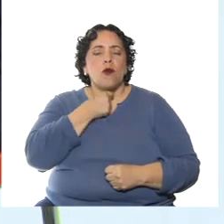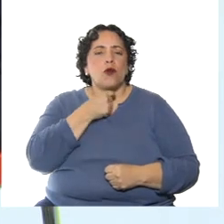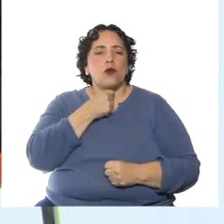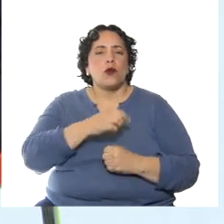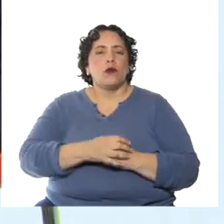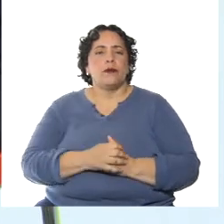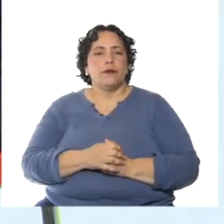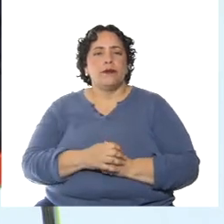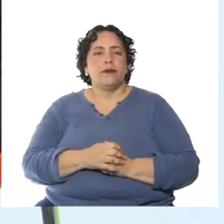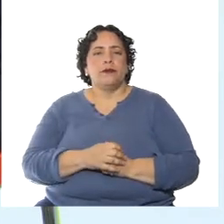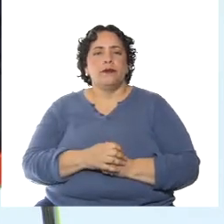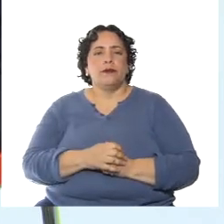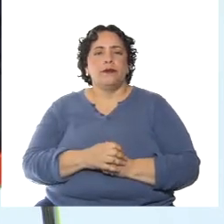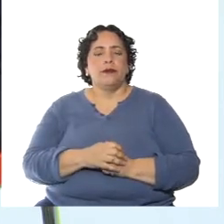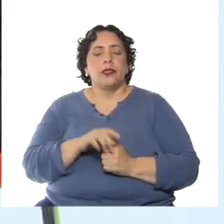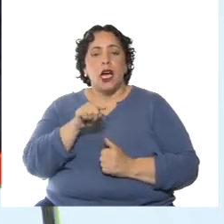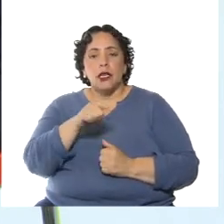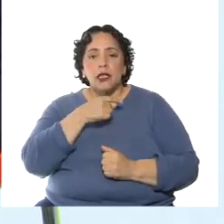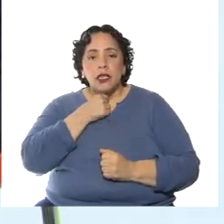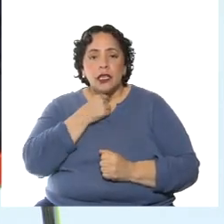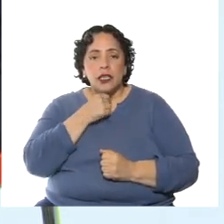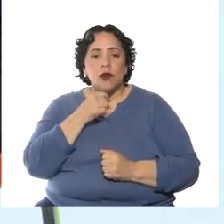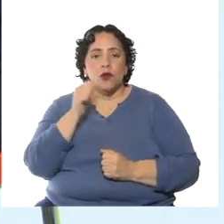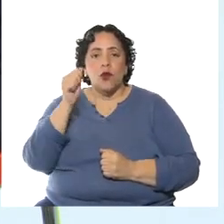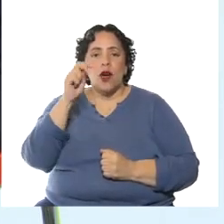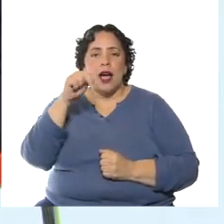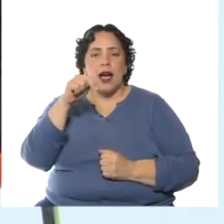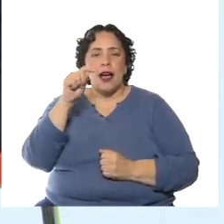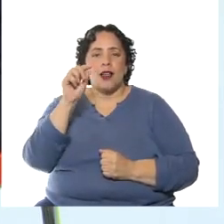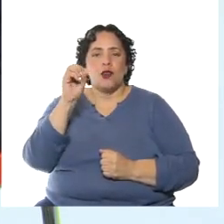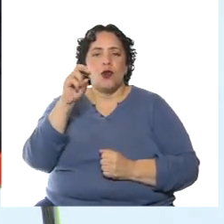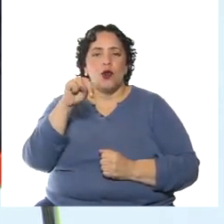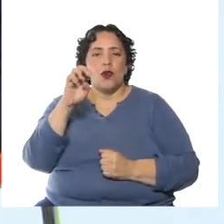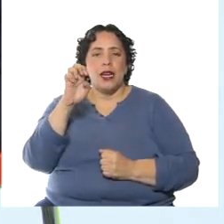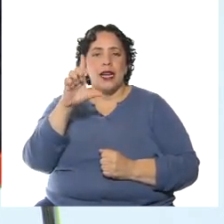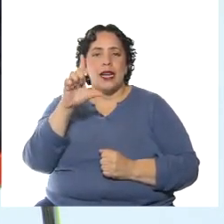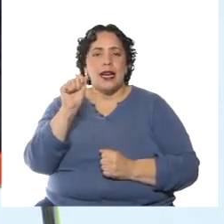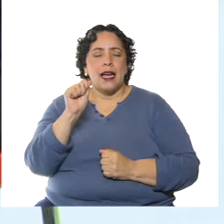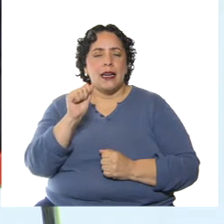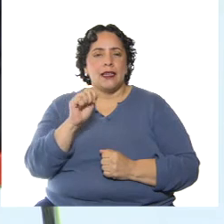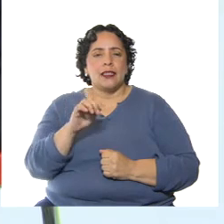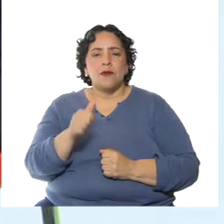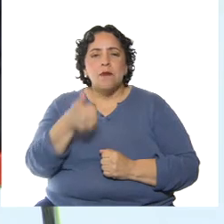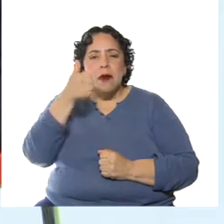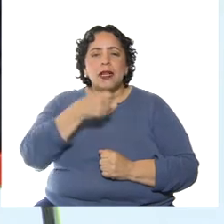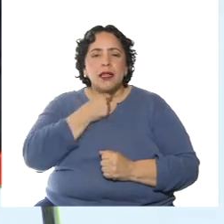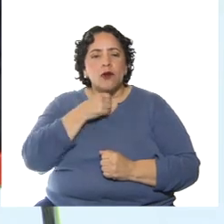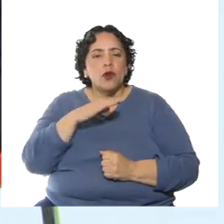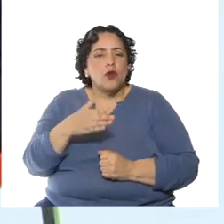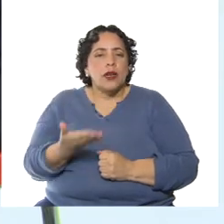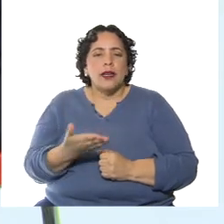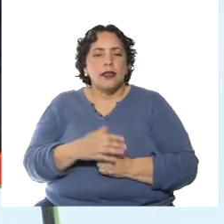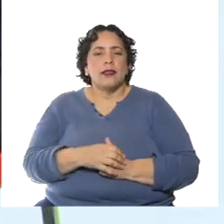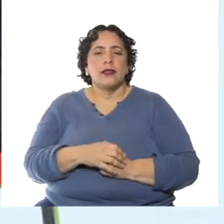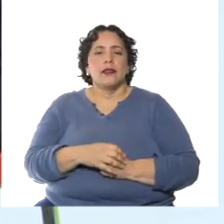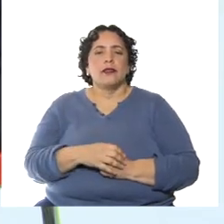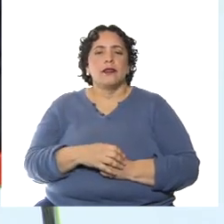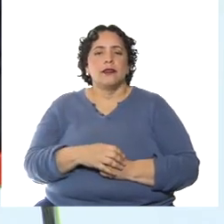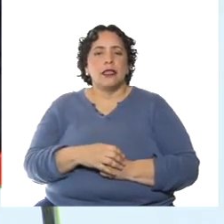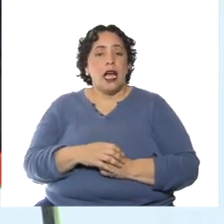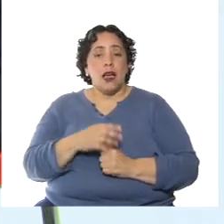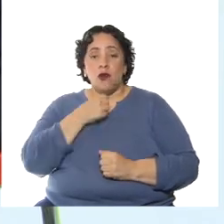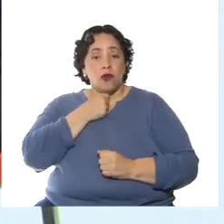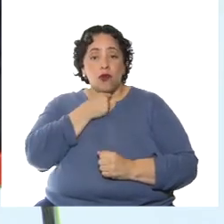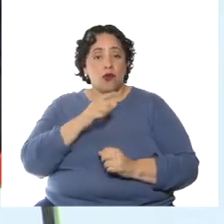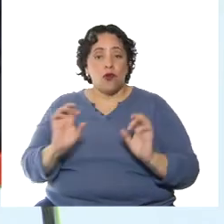gustó? ¿Qué te gustó, Antonella? Puedes decirnos lo que más te gustó del programa. ¿No te gustó